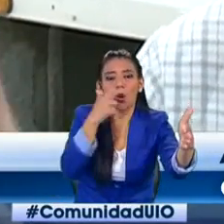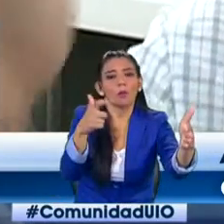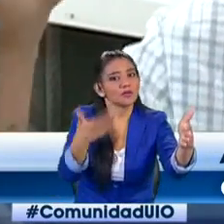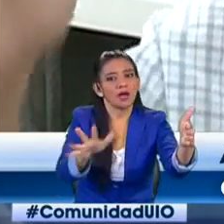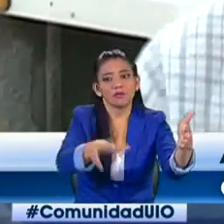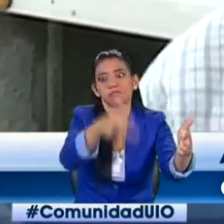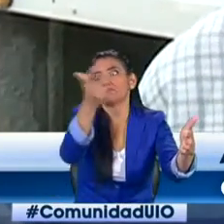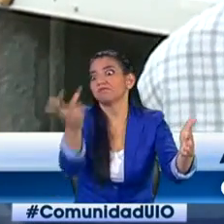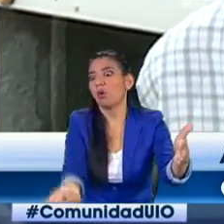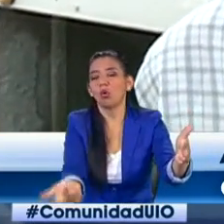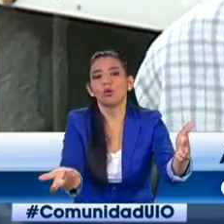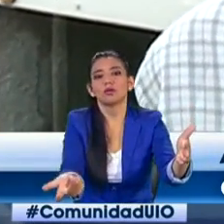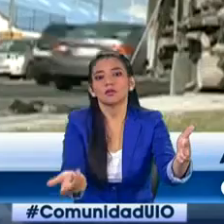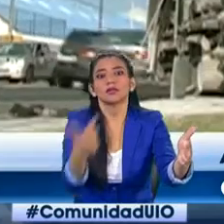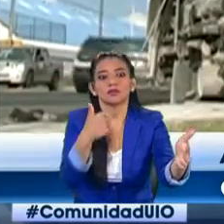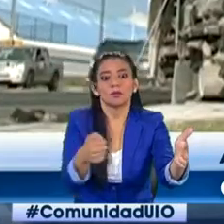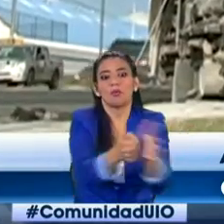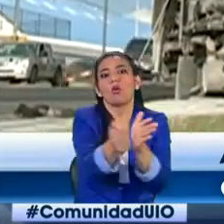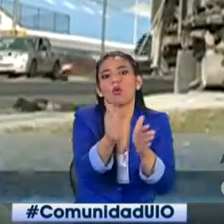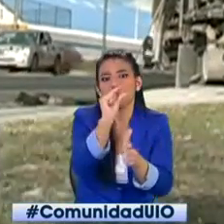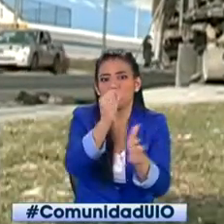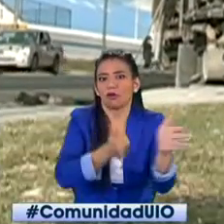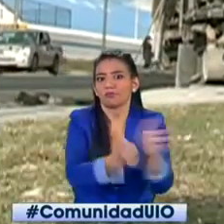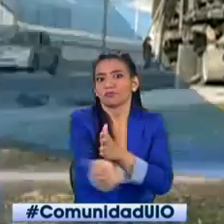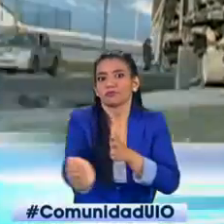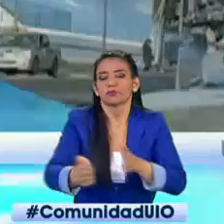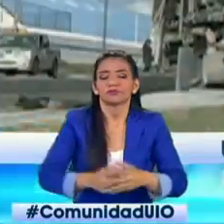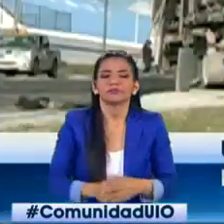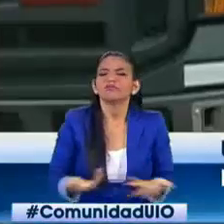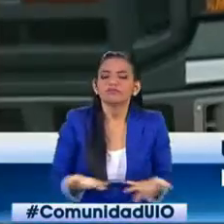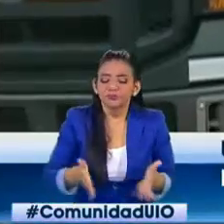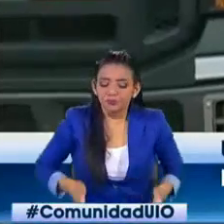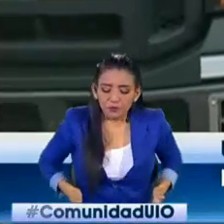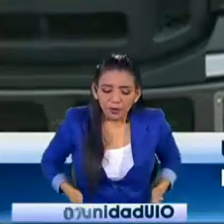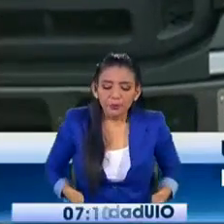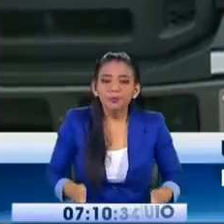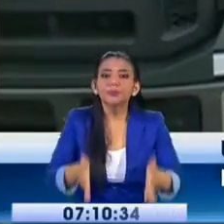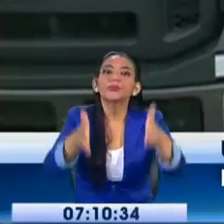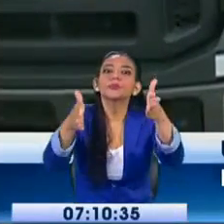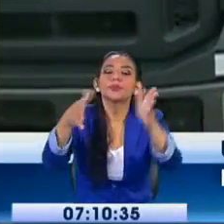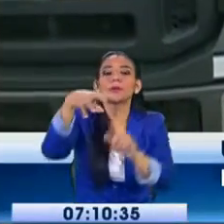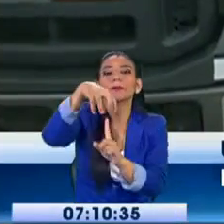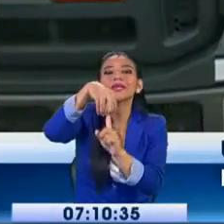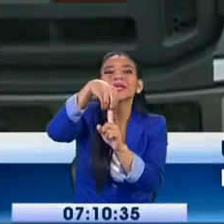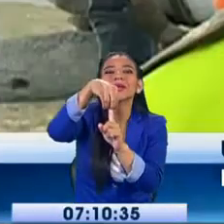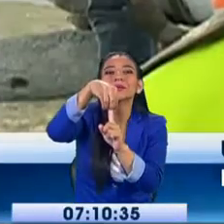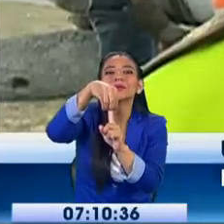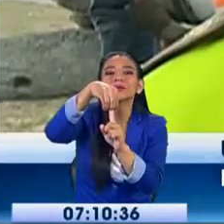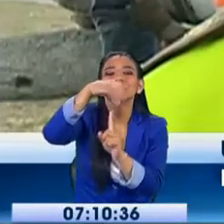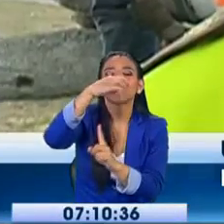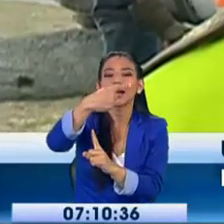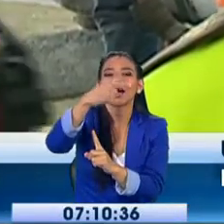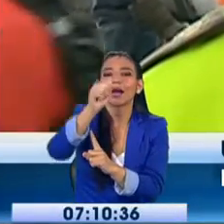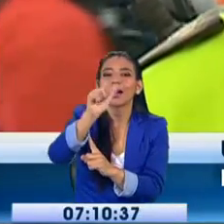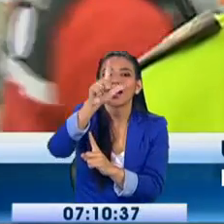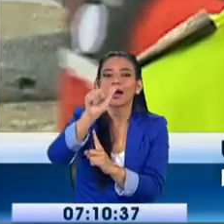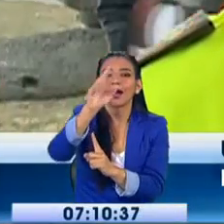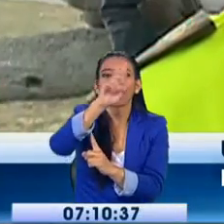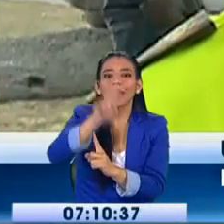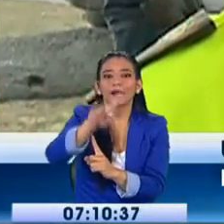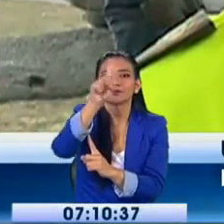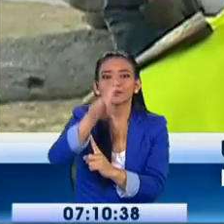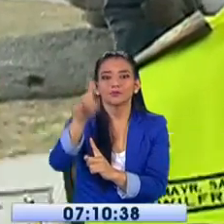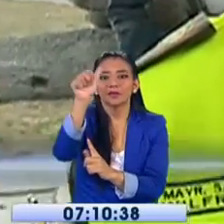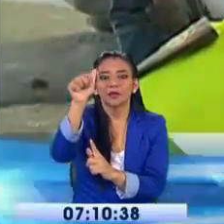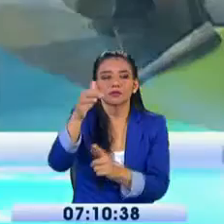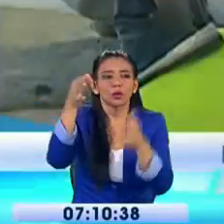se viró y me topó a mí en el costado. El hecho se registró en la avenida Manuel Córdoba Galarza, al norte de la capital. Se trata al momento de un accidente